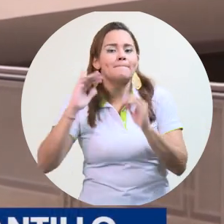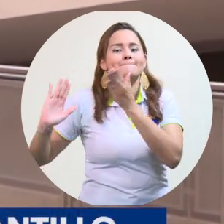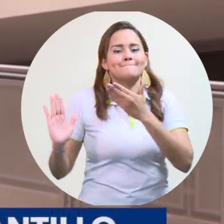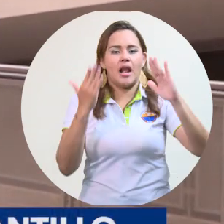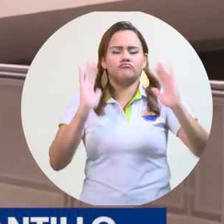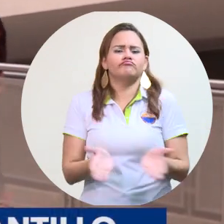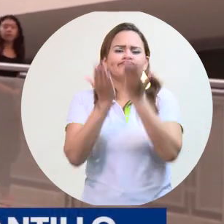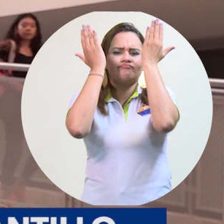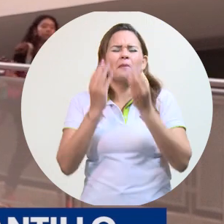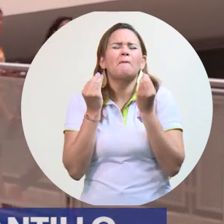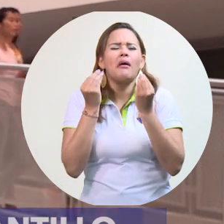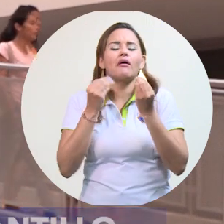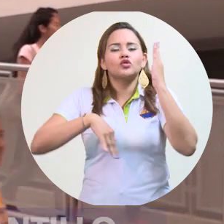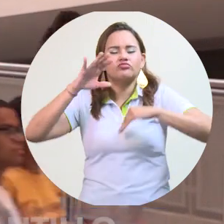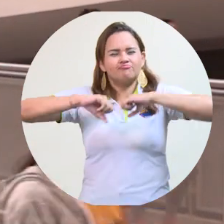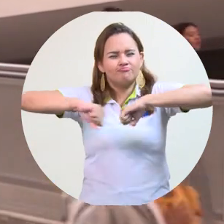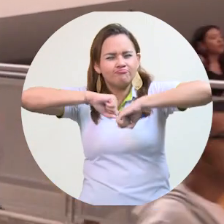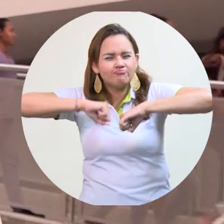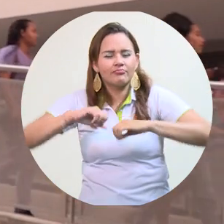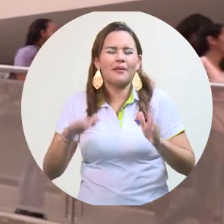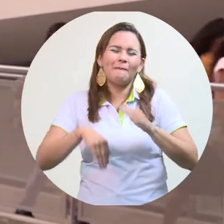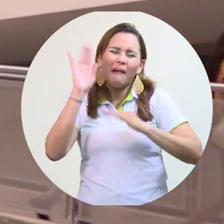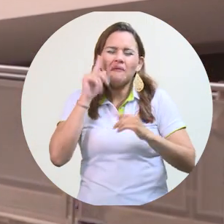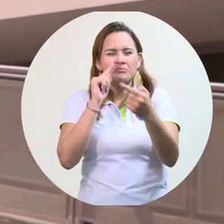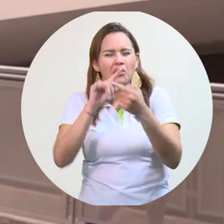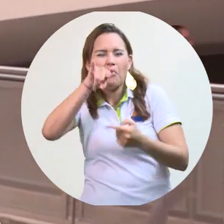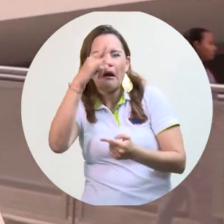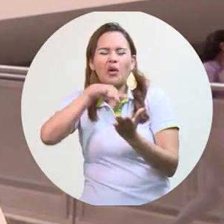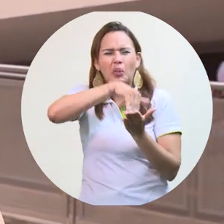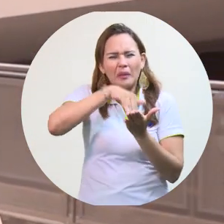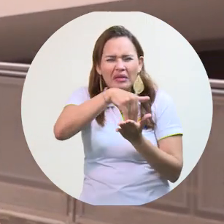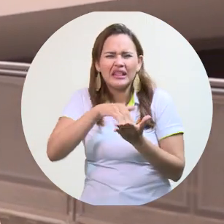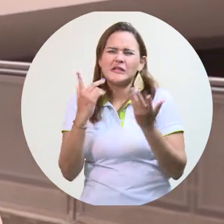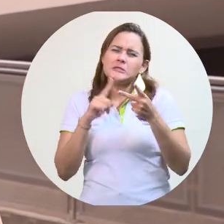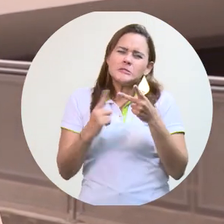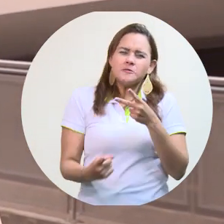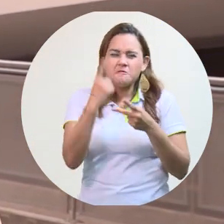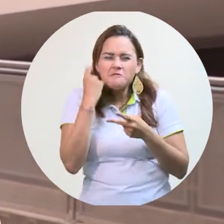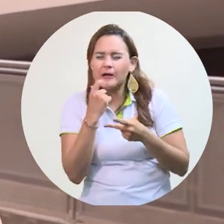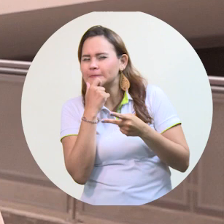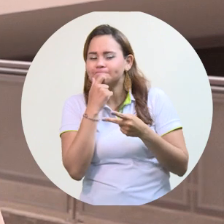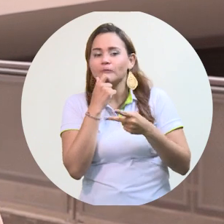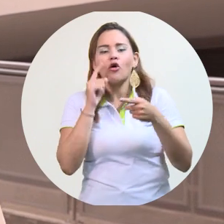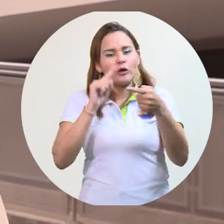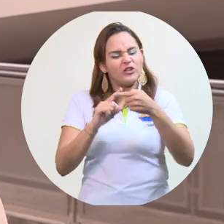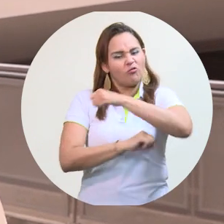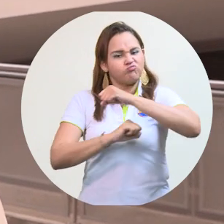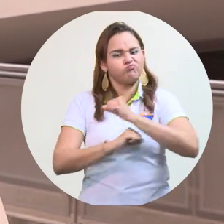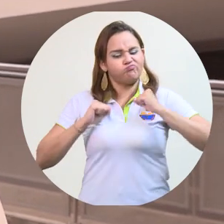unas acciones que busca que esas debilidades o esos aspectos que identificamos como aspectos de mejora